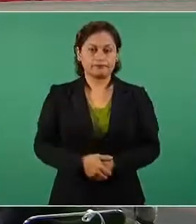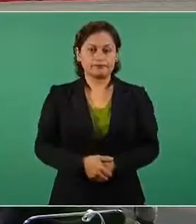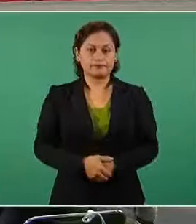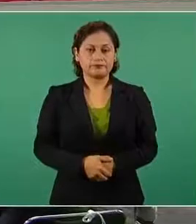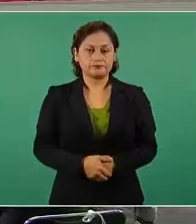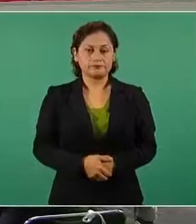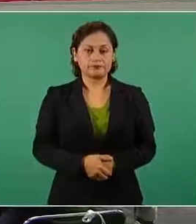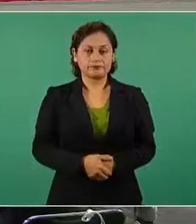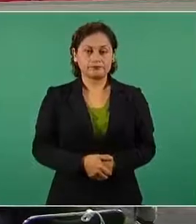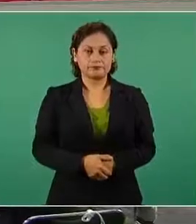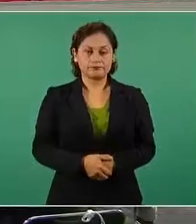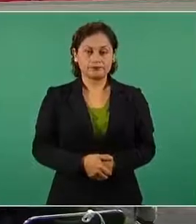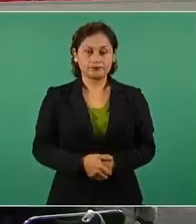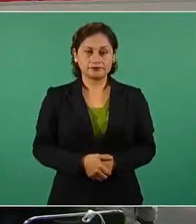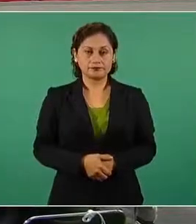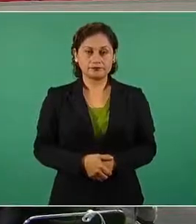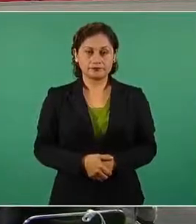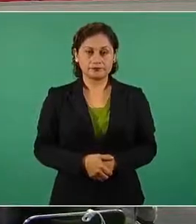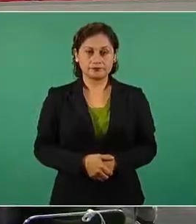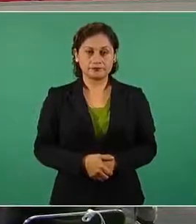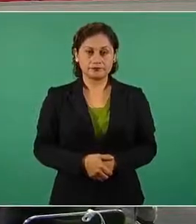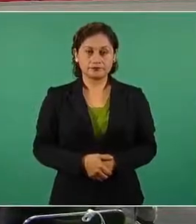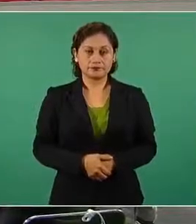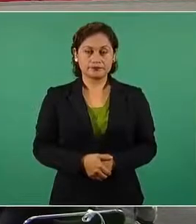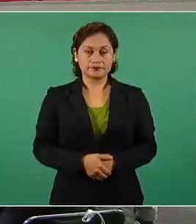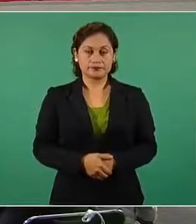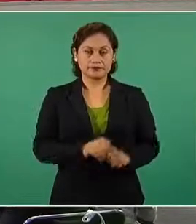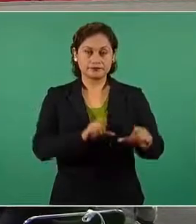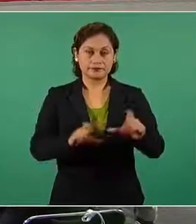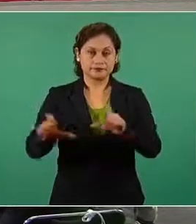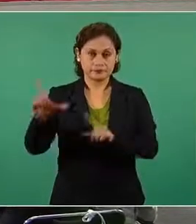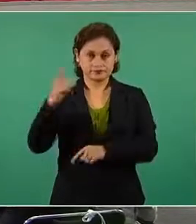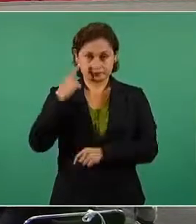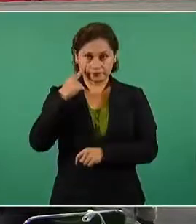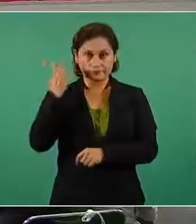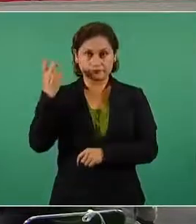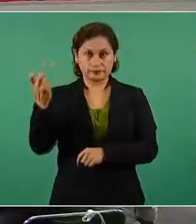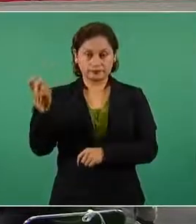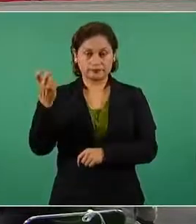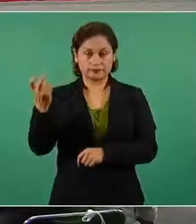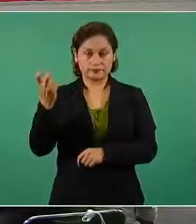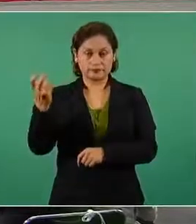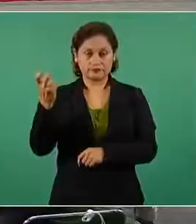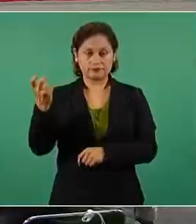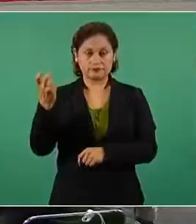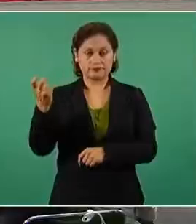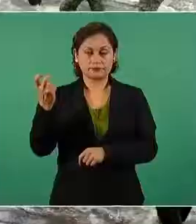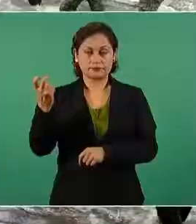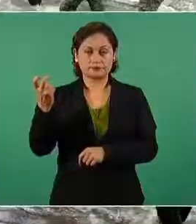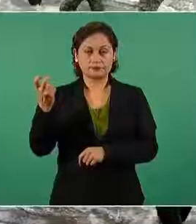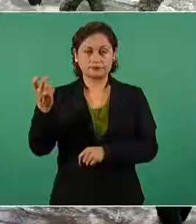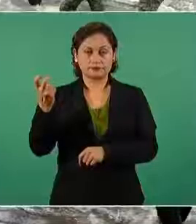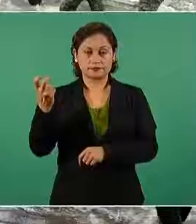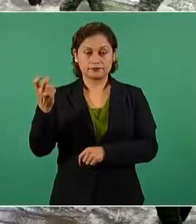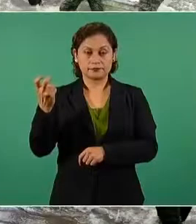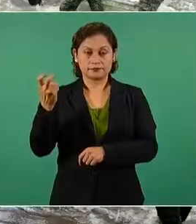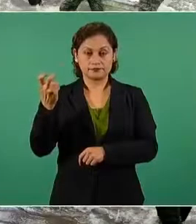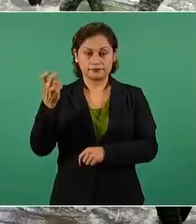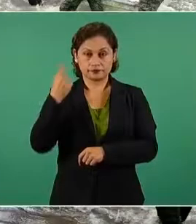Esto es lo que tenemos inicialmente, un número que reunido o